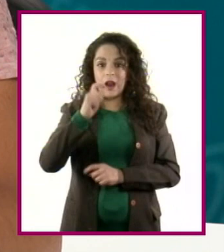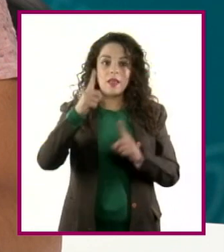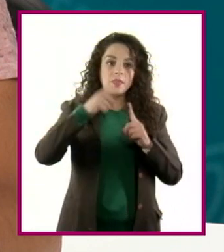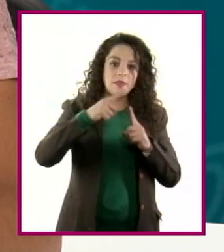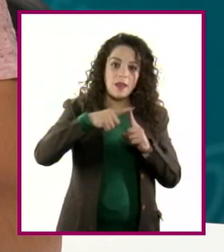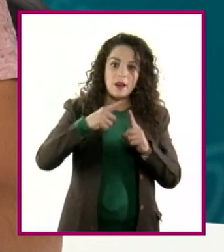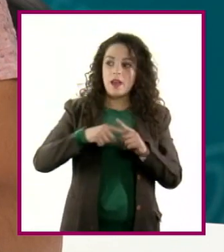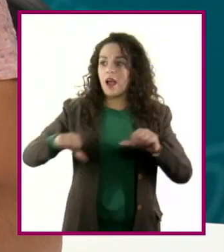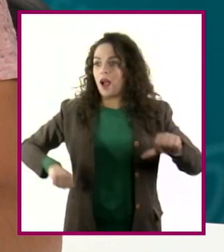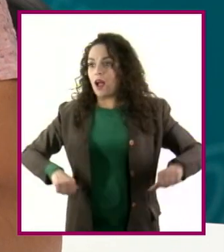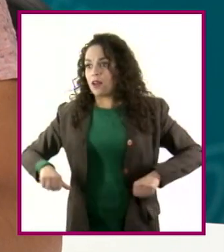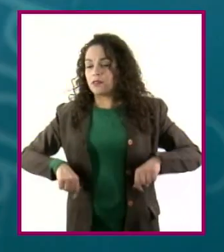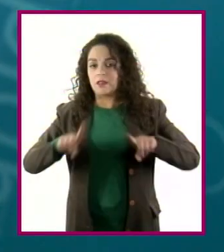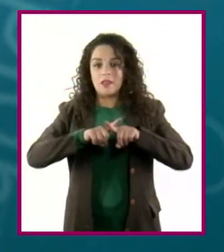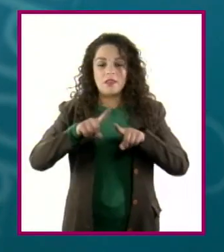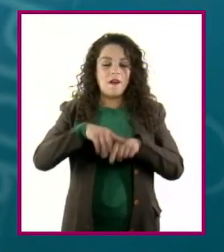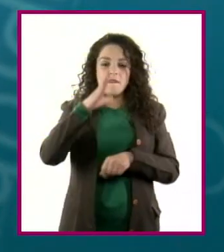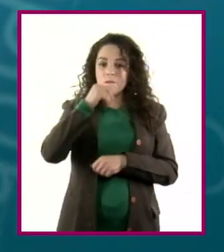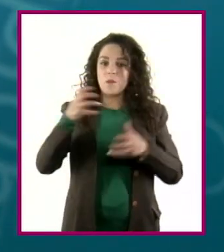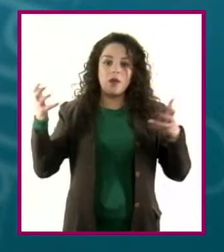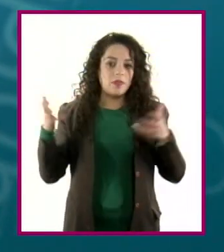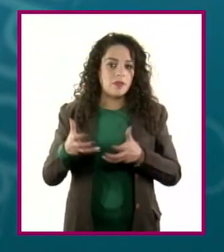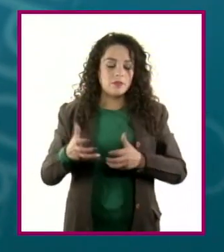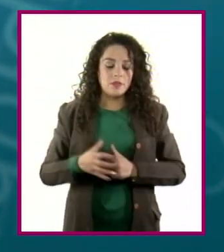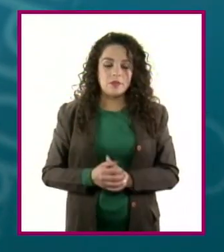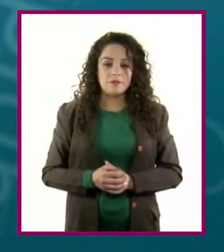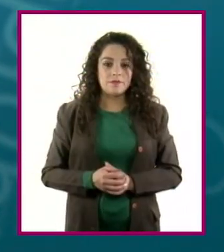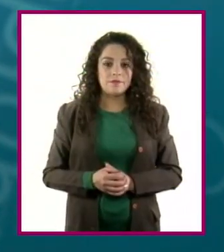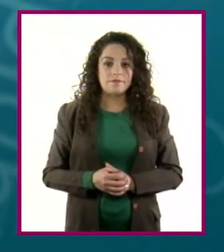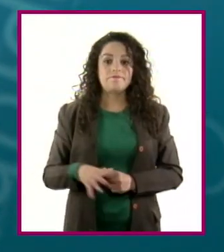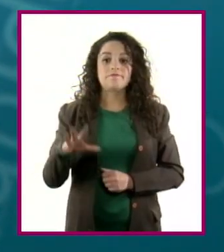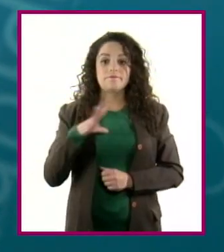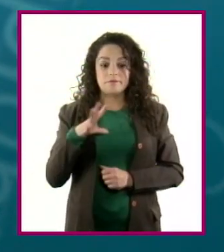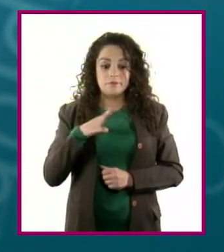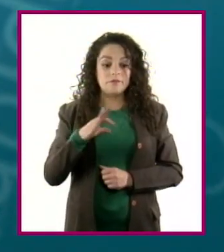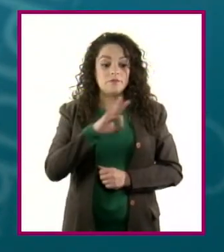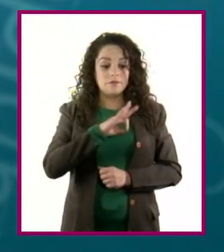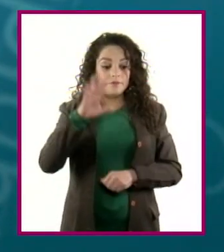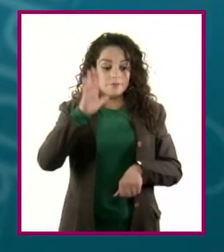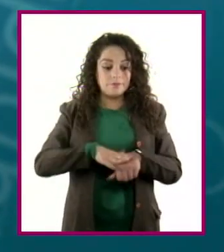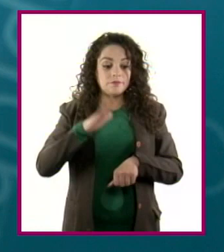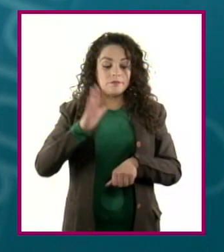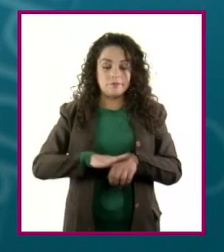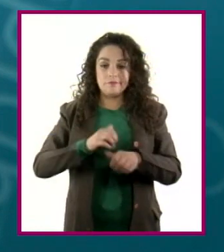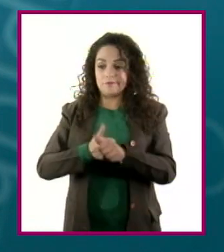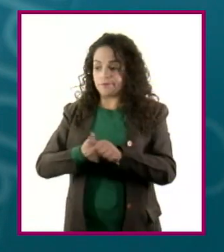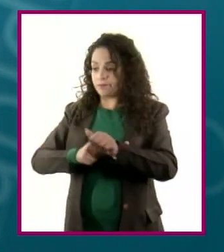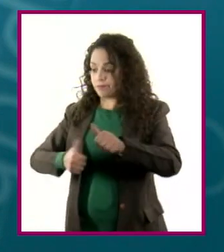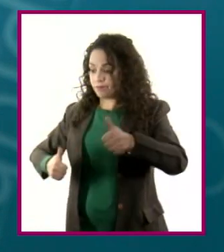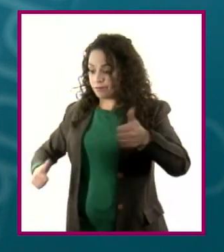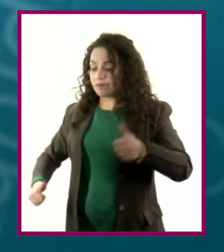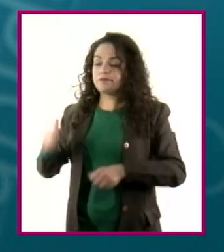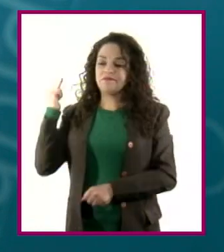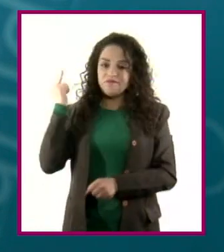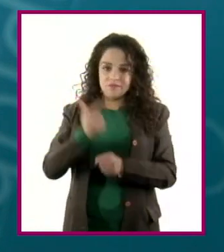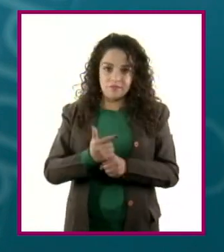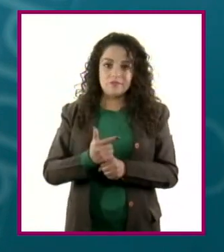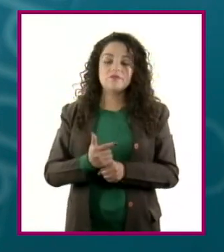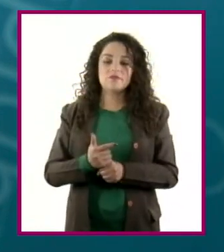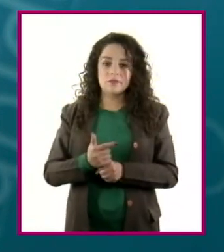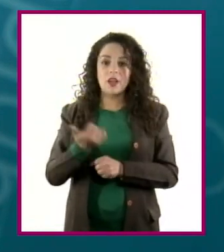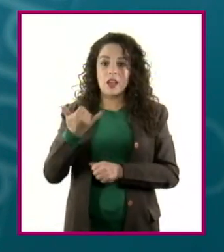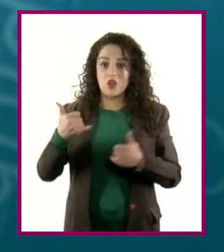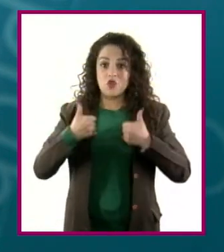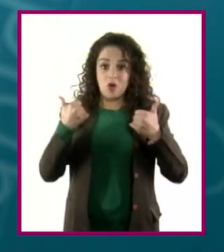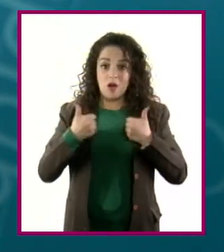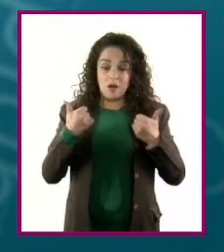actividades escolares durante la pandemia. Se observa una mayor posibilidad de experimentar rezago educativo y deserción escolar entre adolescentes